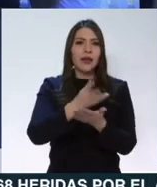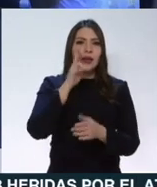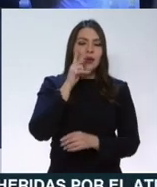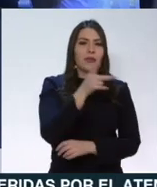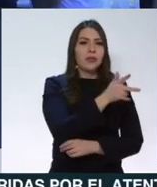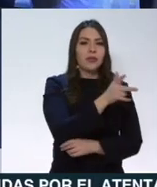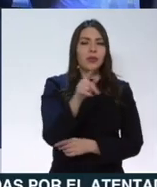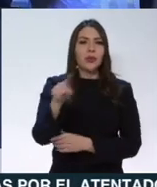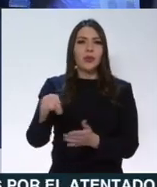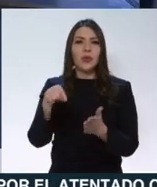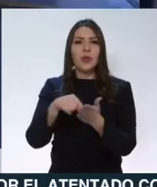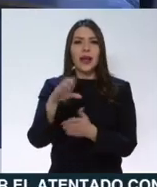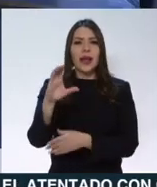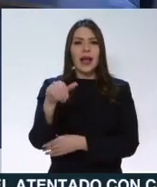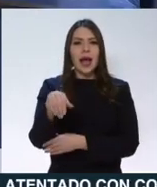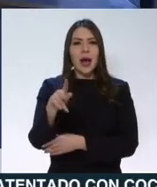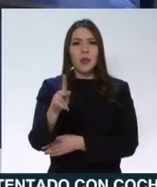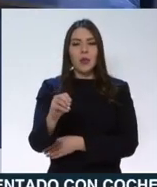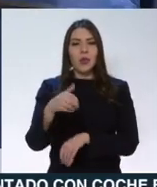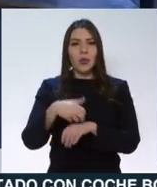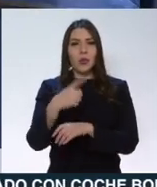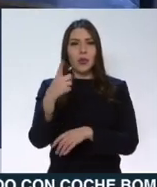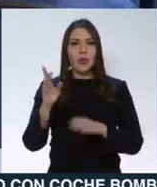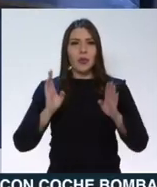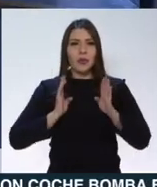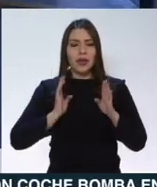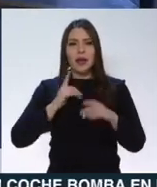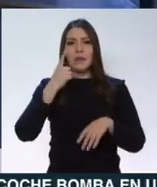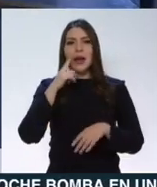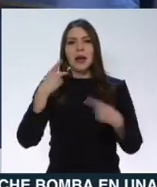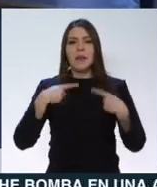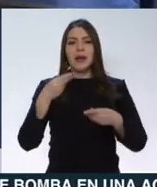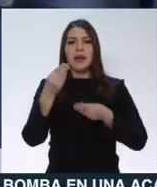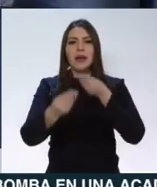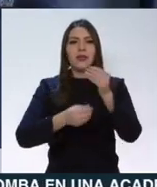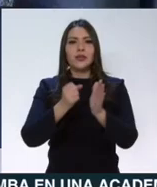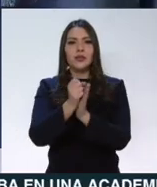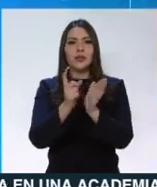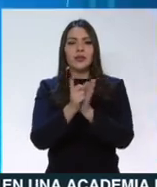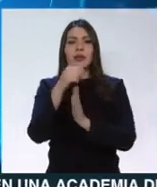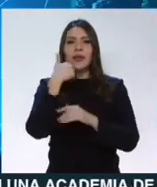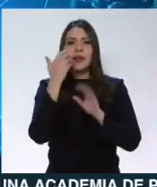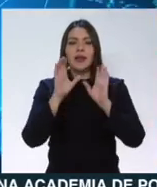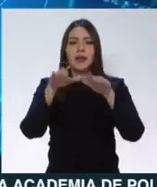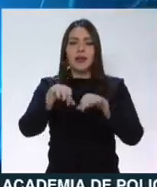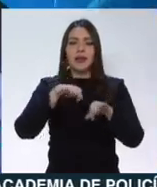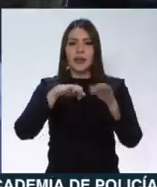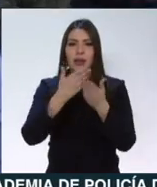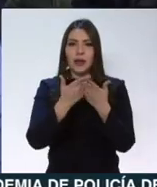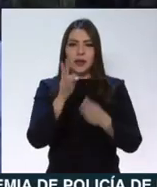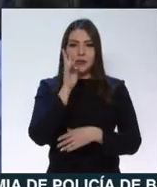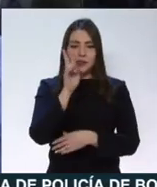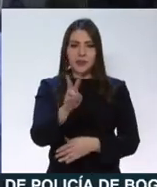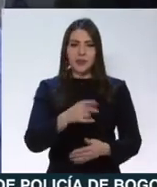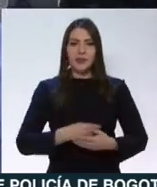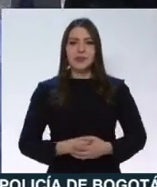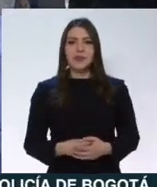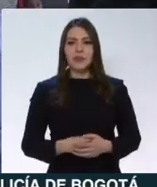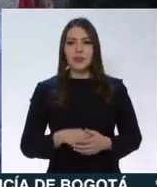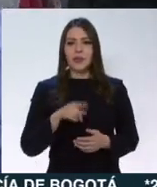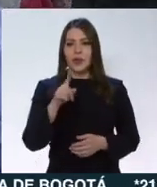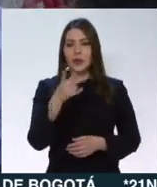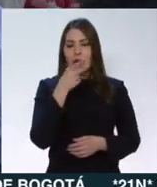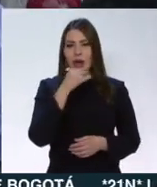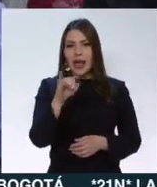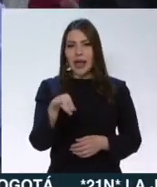militar número 1 para conocer a los primeros interesados en postularse. Vayamos a conocerlos. Jaime fue uno de los